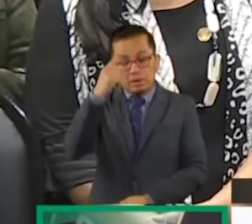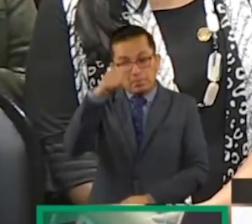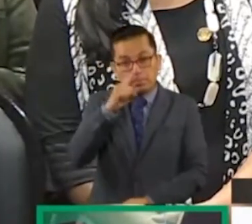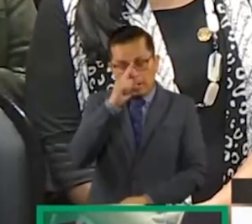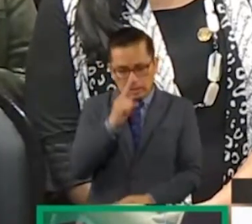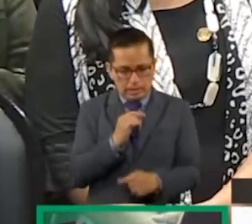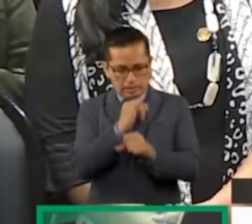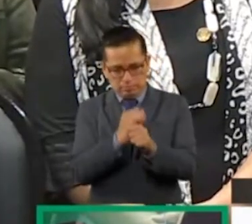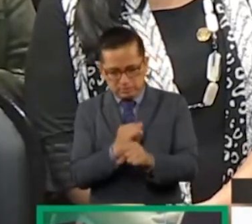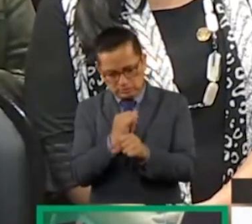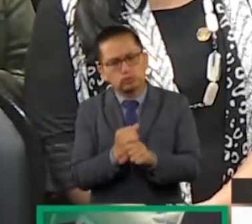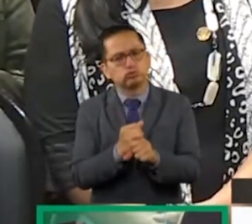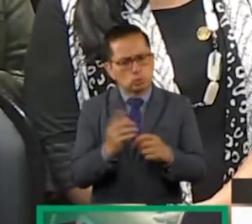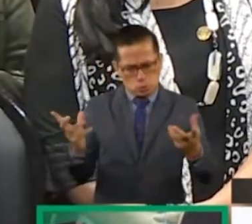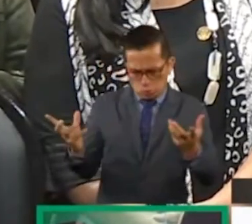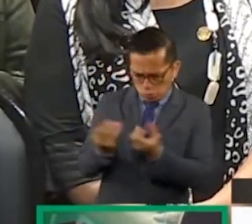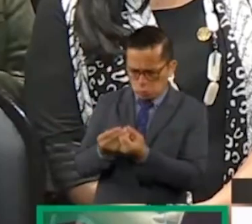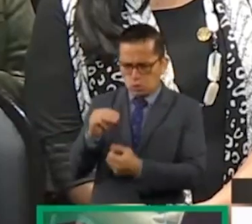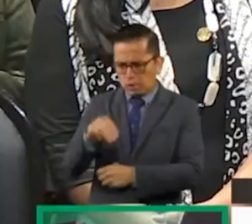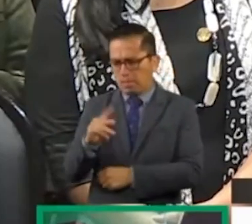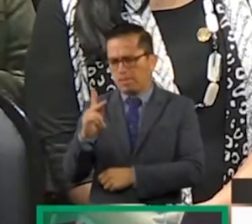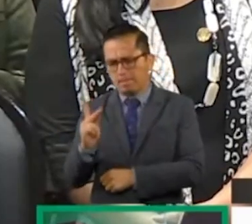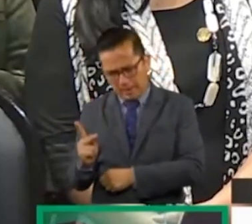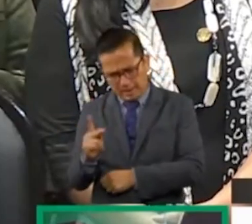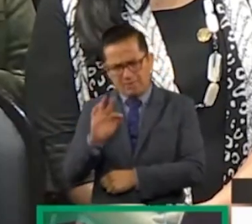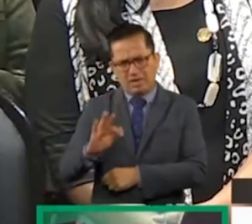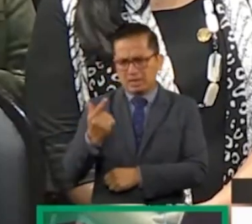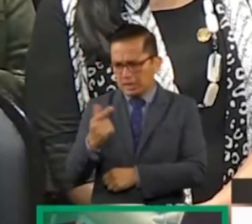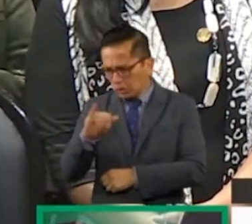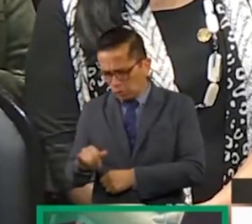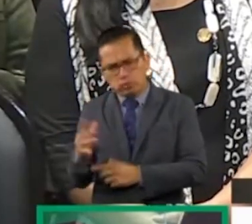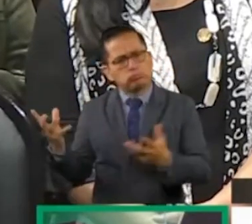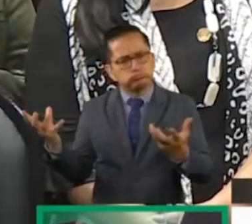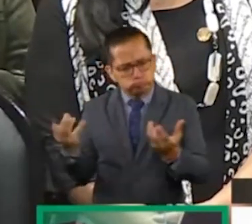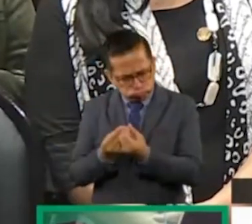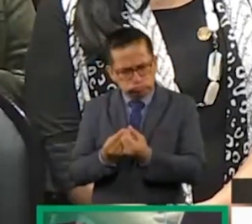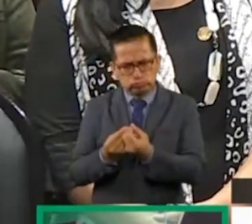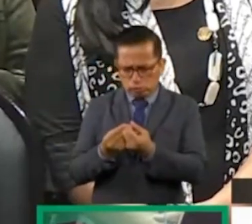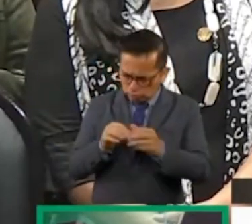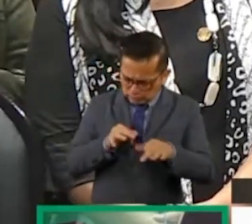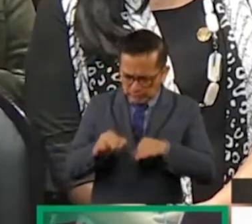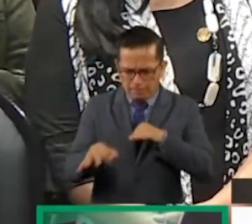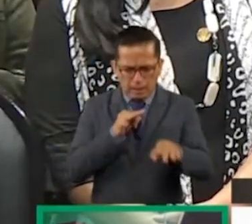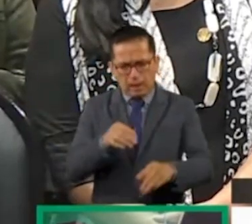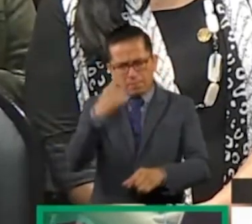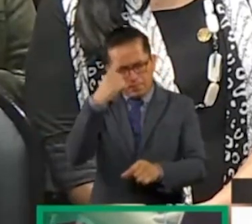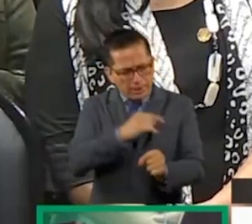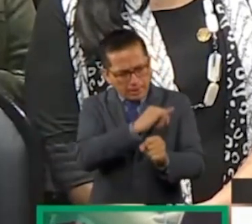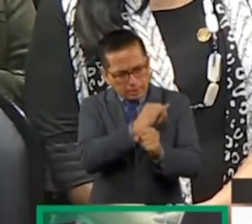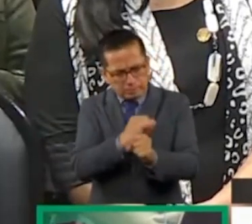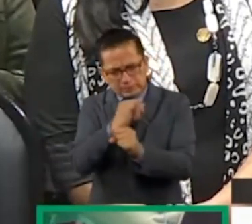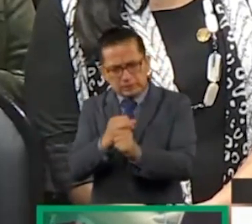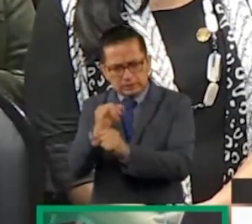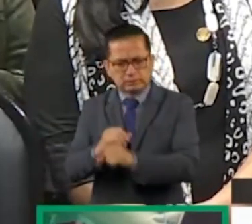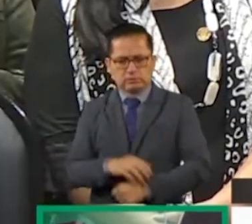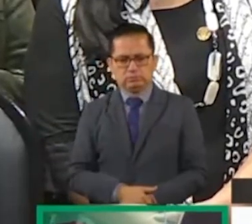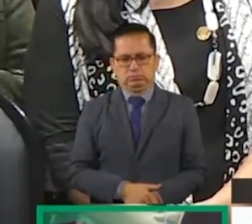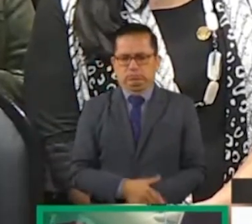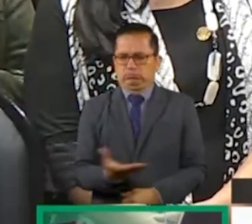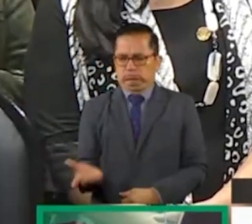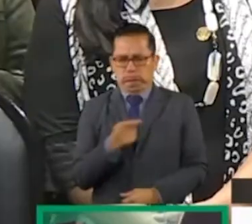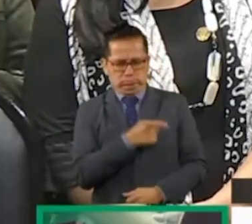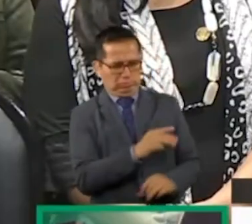los fiscales, con los ministerios públicos para poder tener esta investigación. Si la delincuencia se